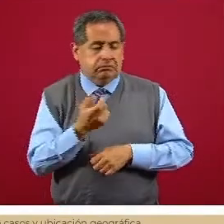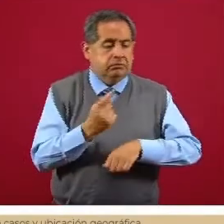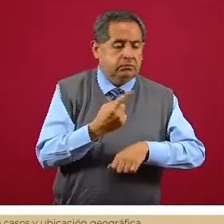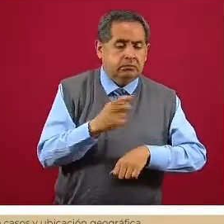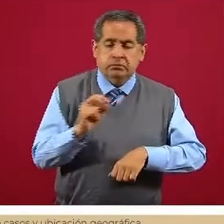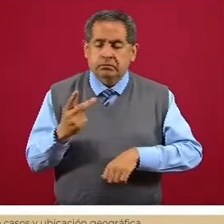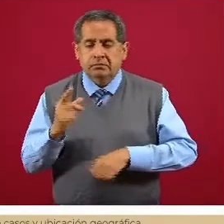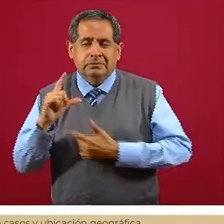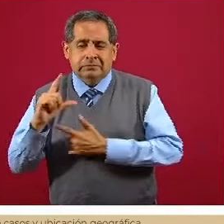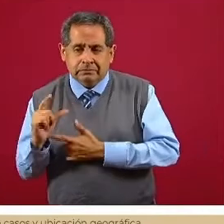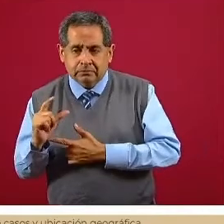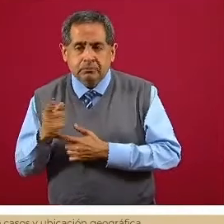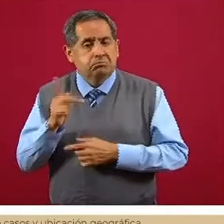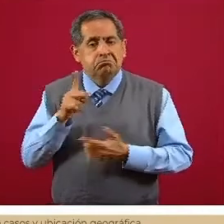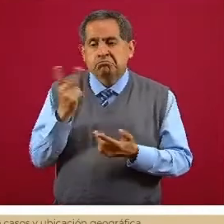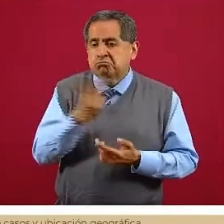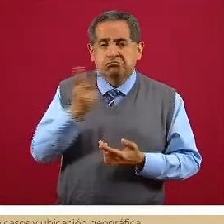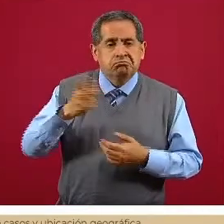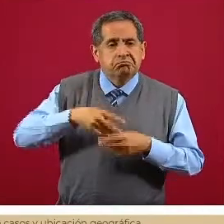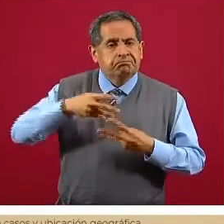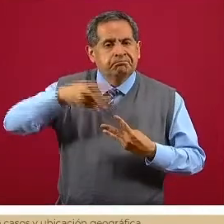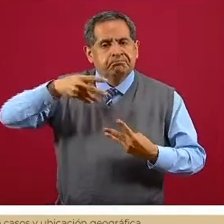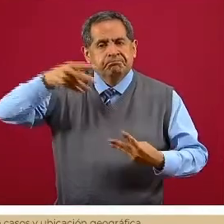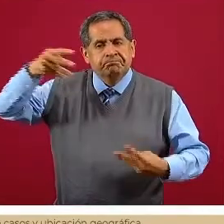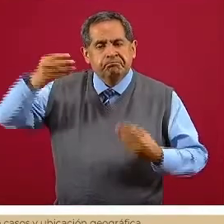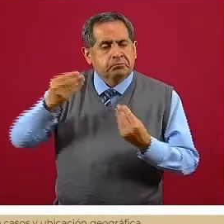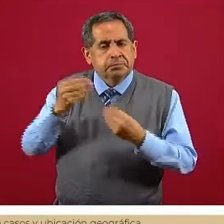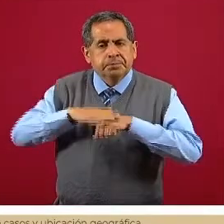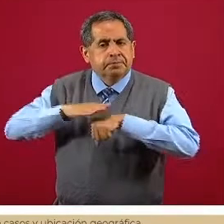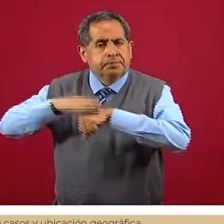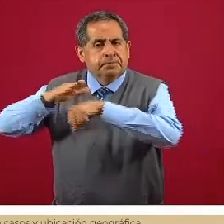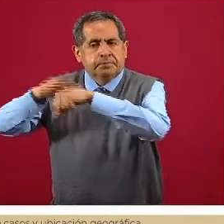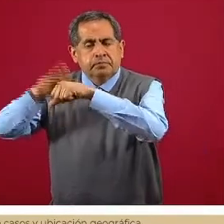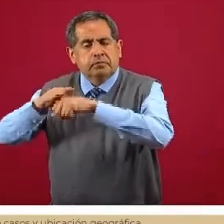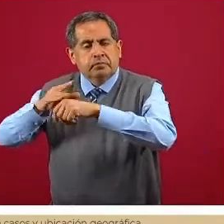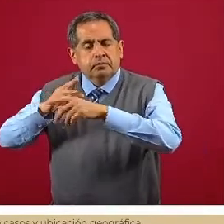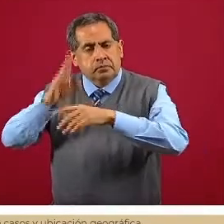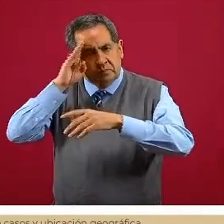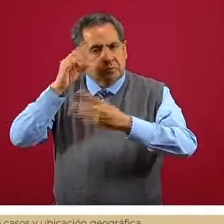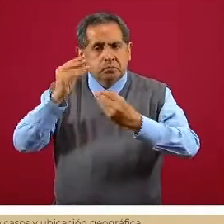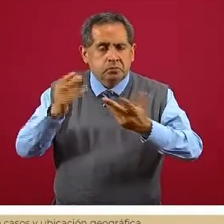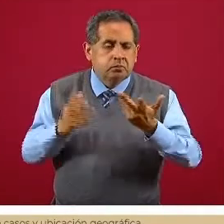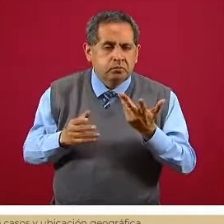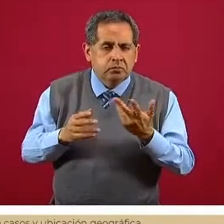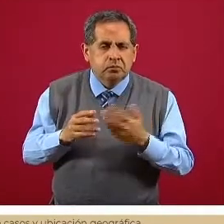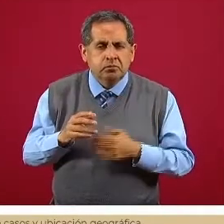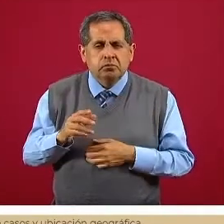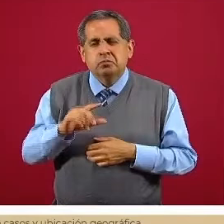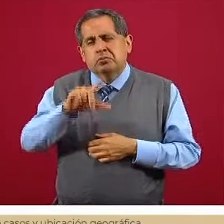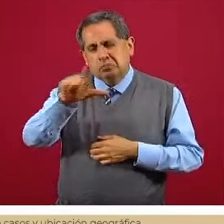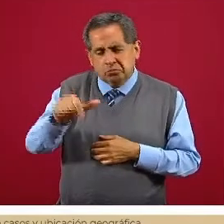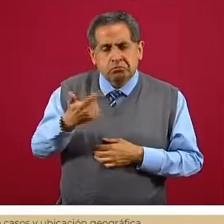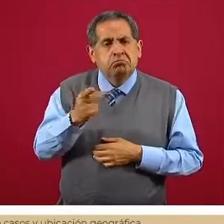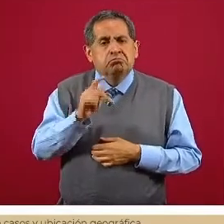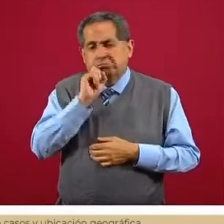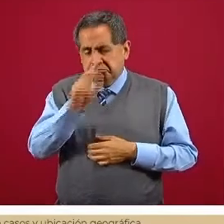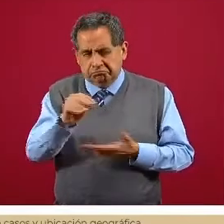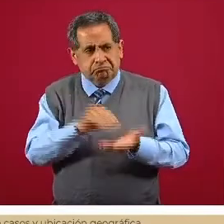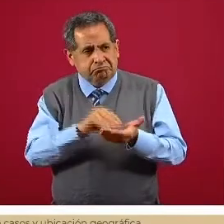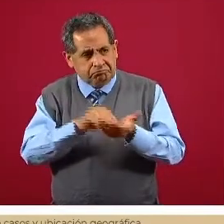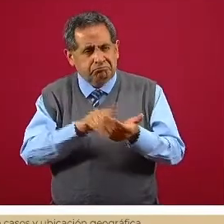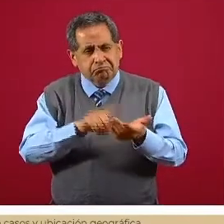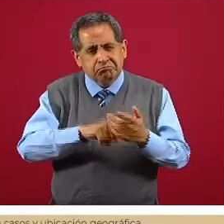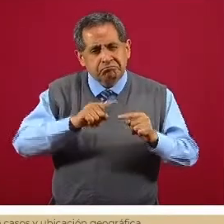y 32, son los que han mantenido prácticamente esta tendencia ascendente. Un poco más tarde, pero con todavía